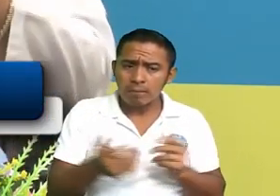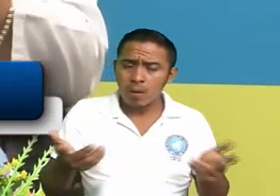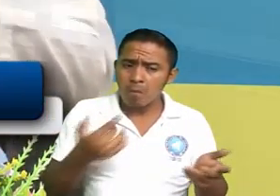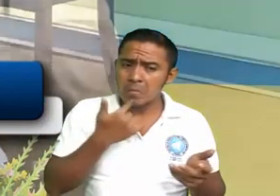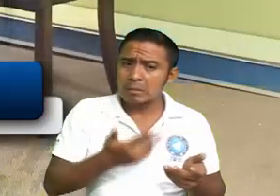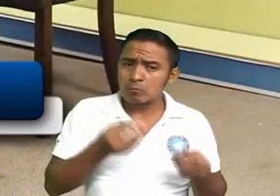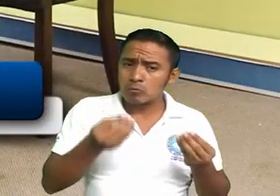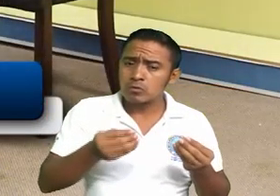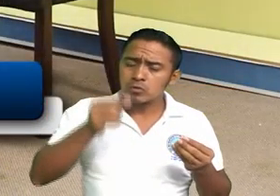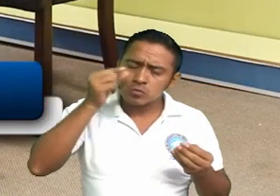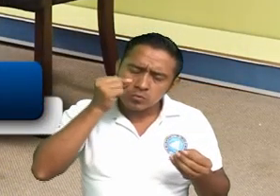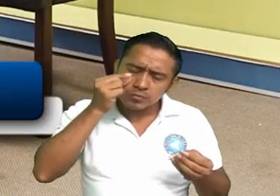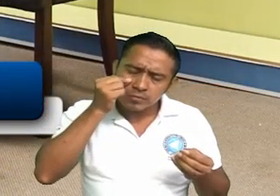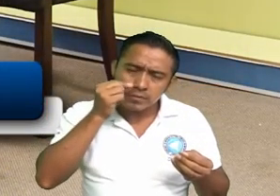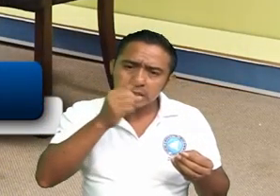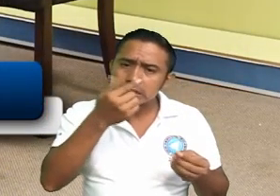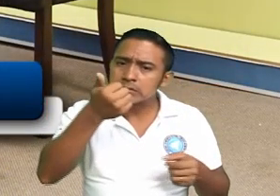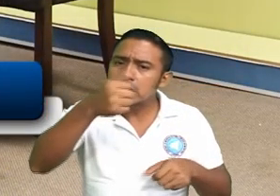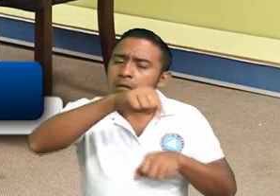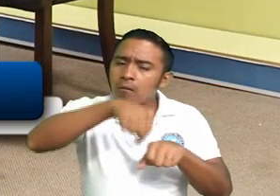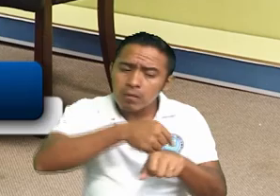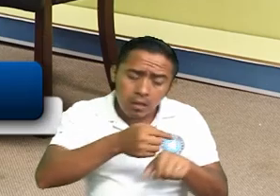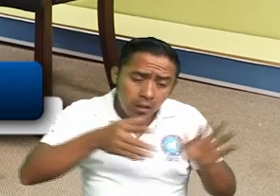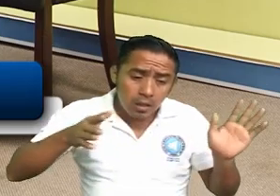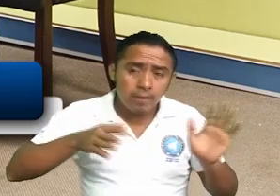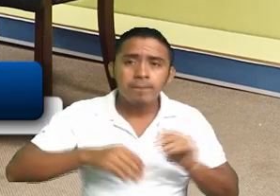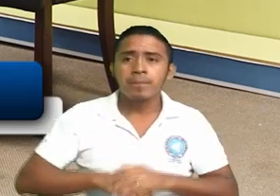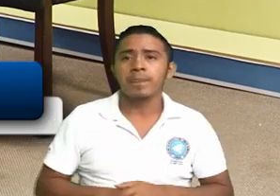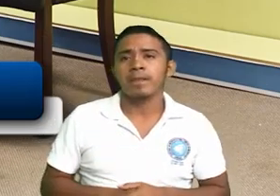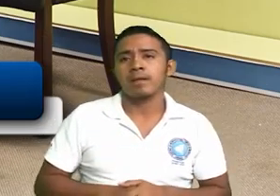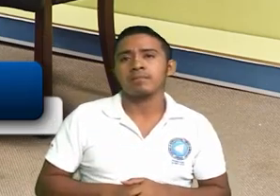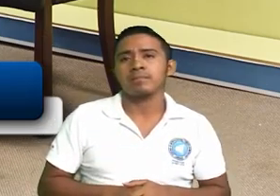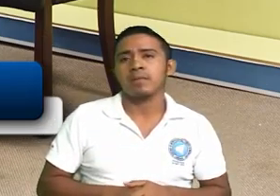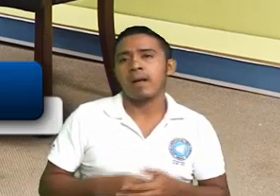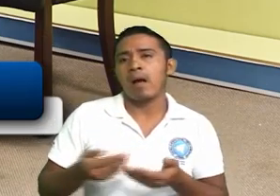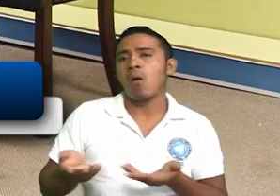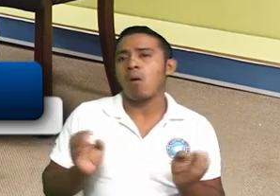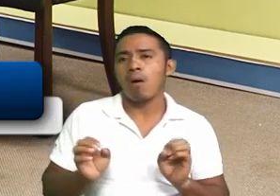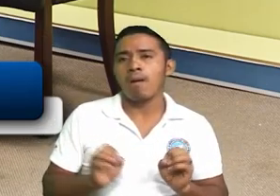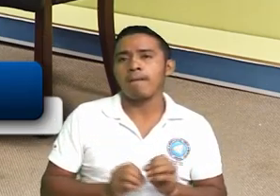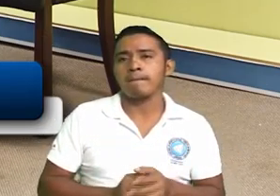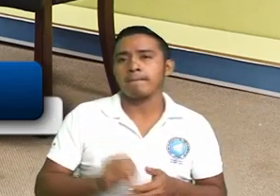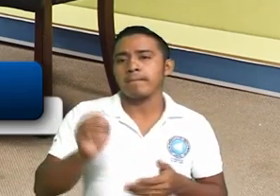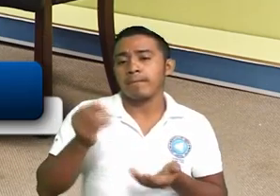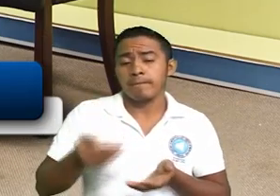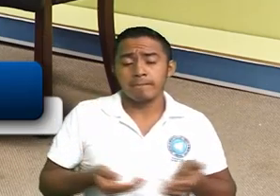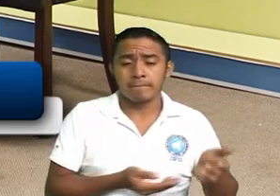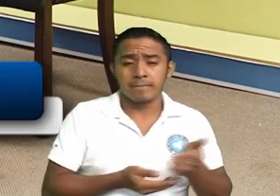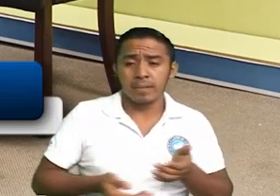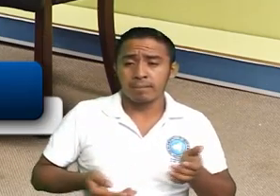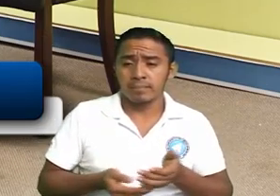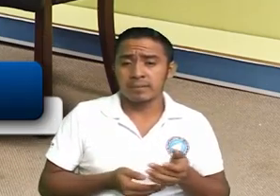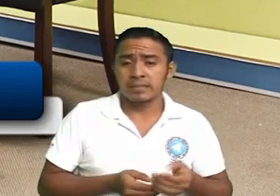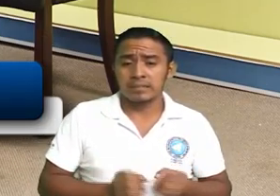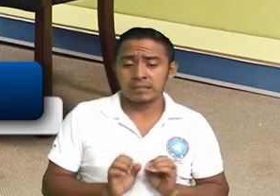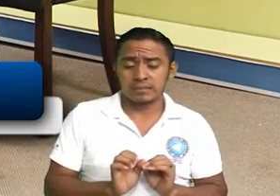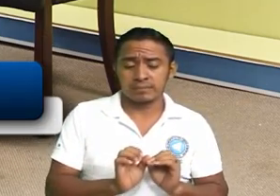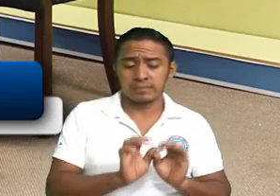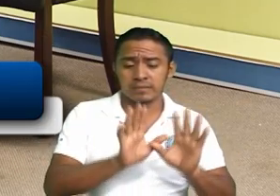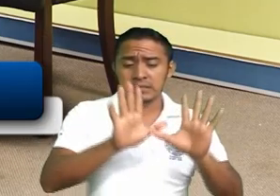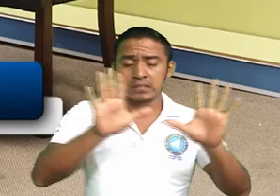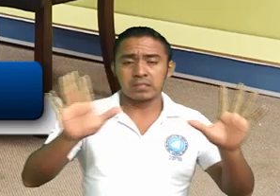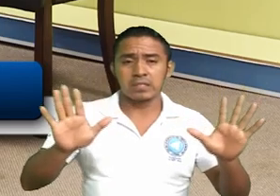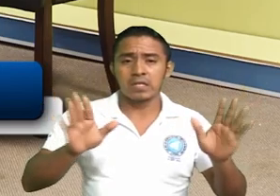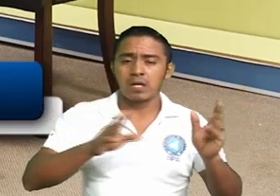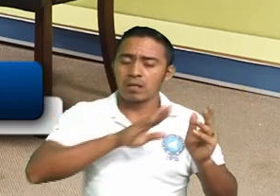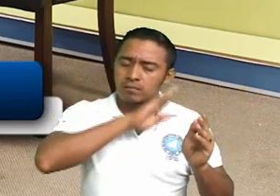duerme aproximadamente 16 horas. Cuando el bebé nace, entonces viene la preocupación que tú me preguntas. La mamá cree